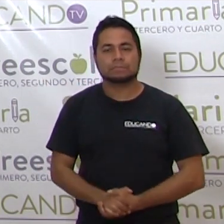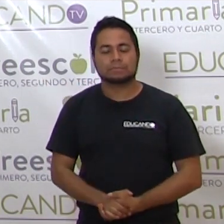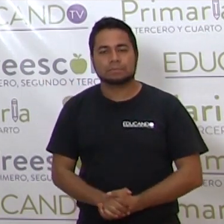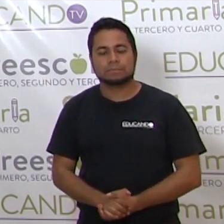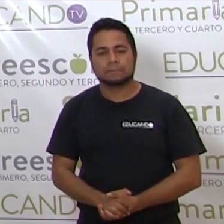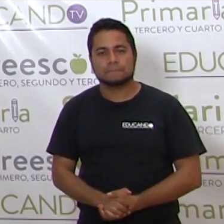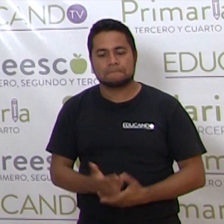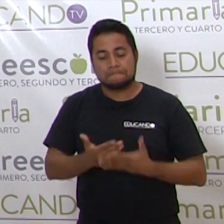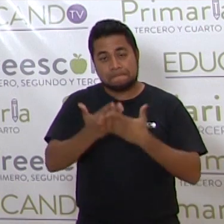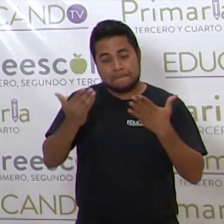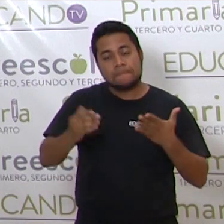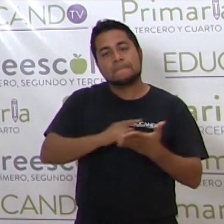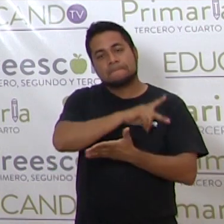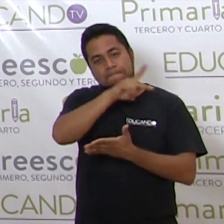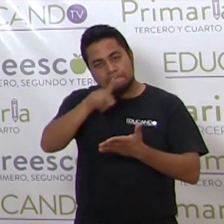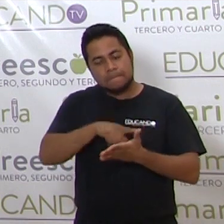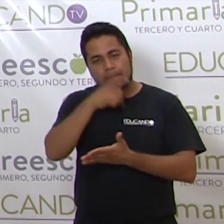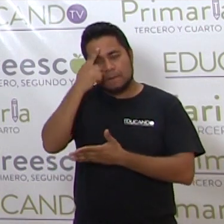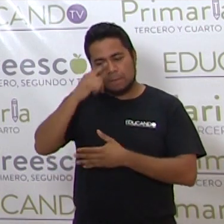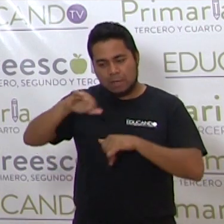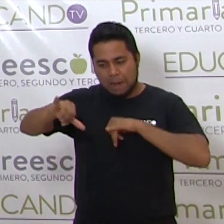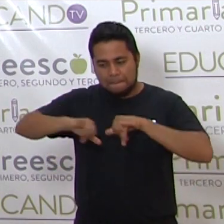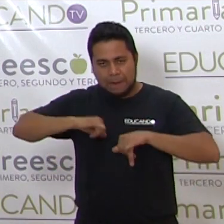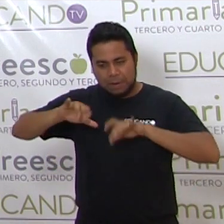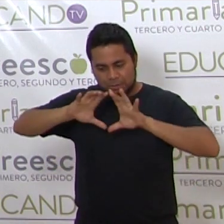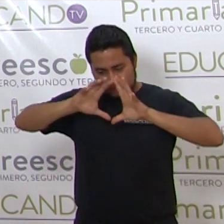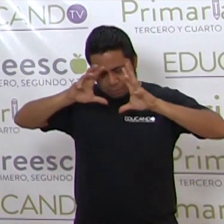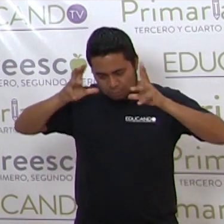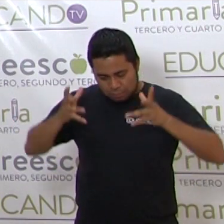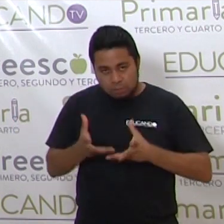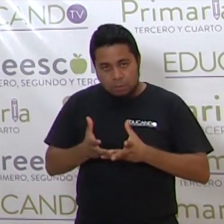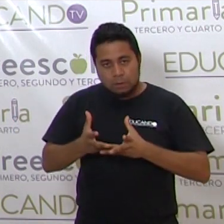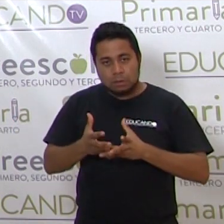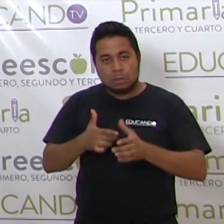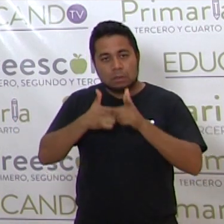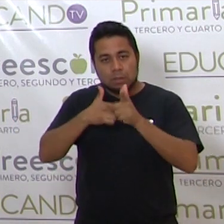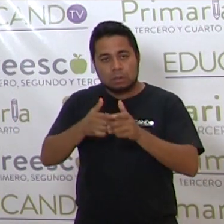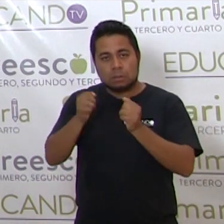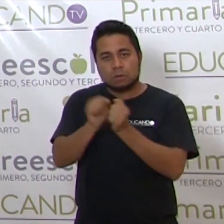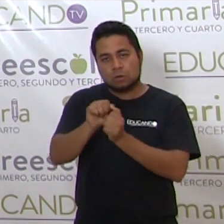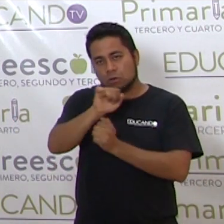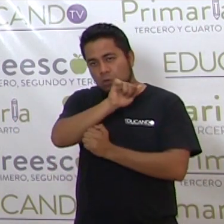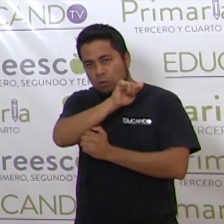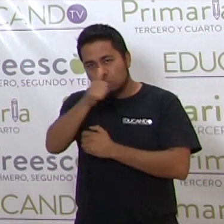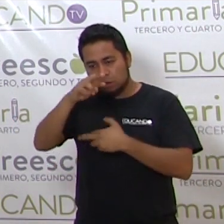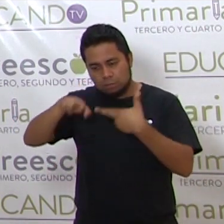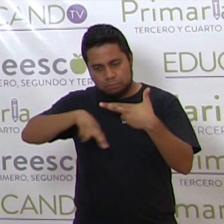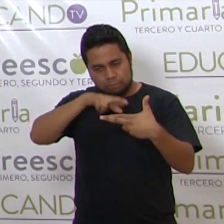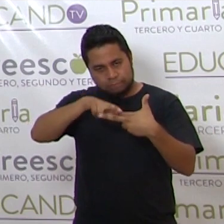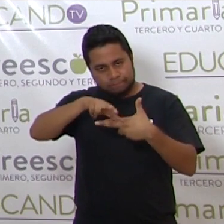vamos a irnos otra vez al mapa mundi y vamos a seguir con otra región